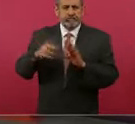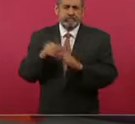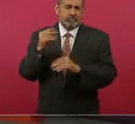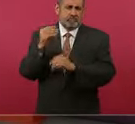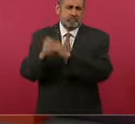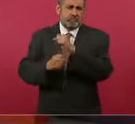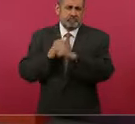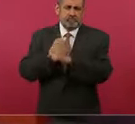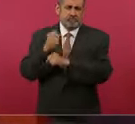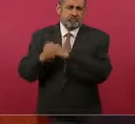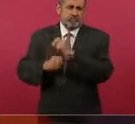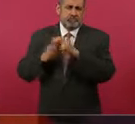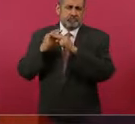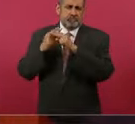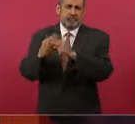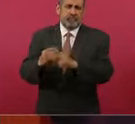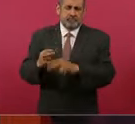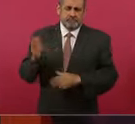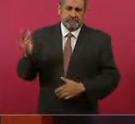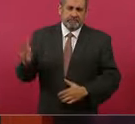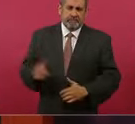muchos años.